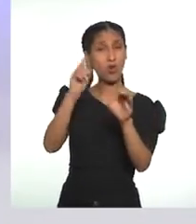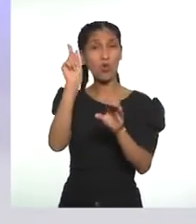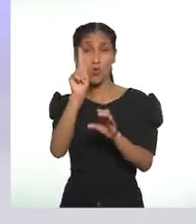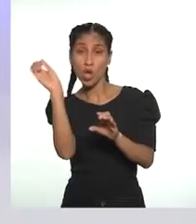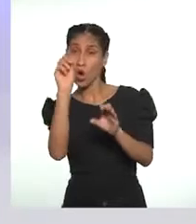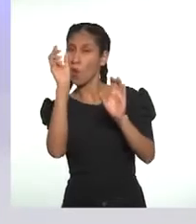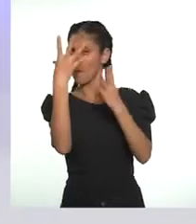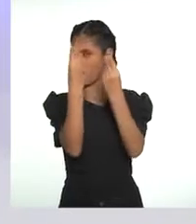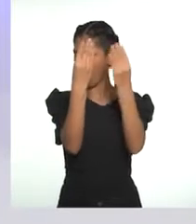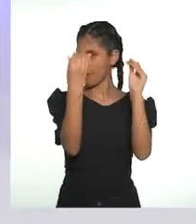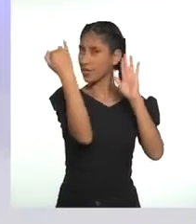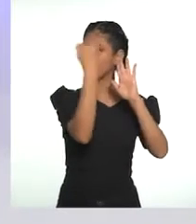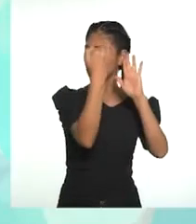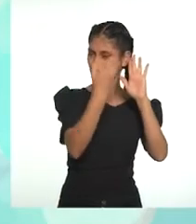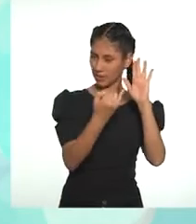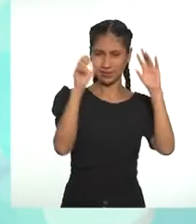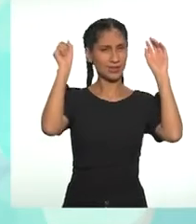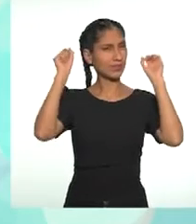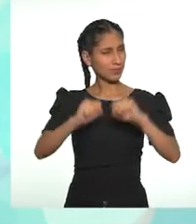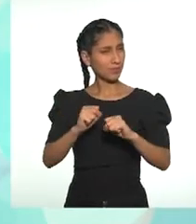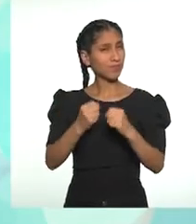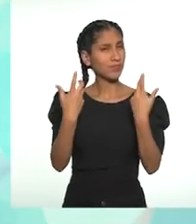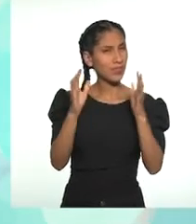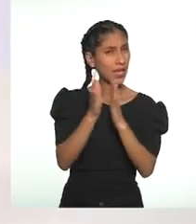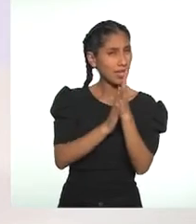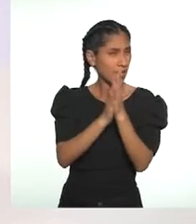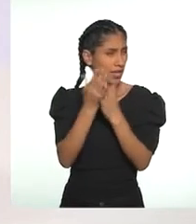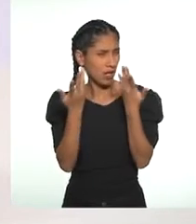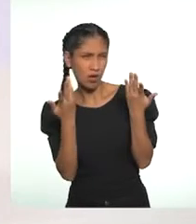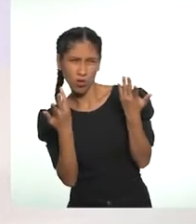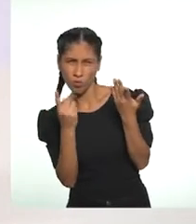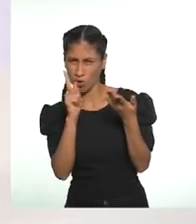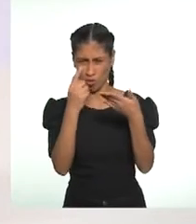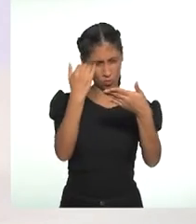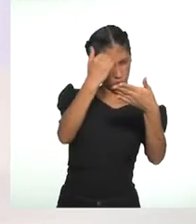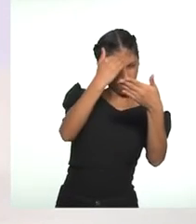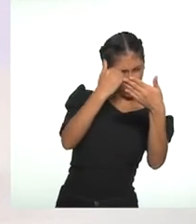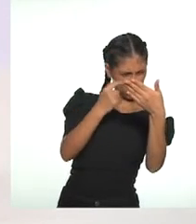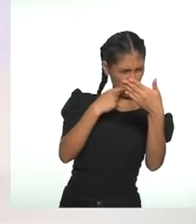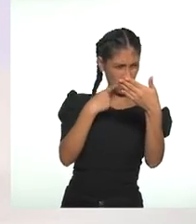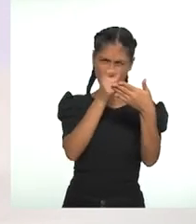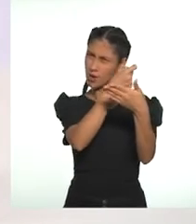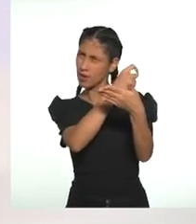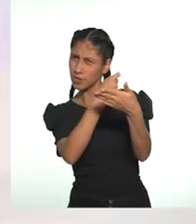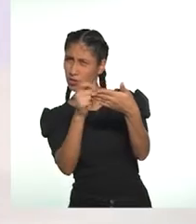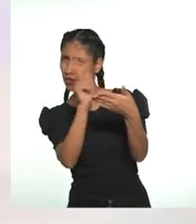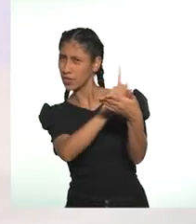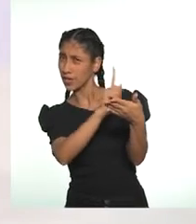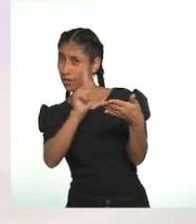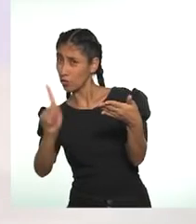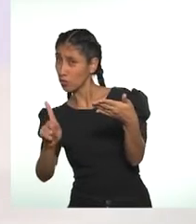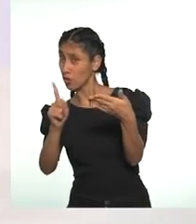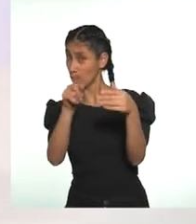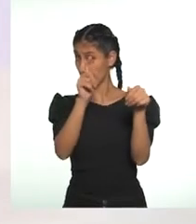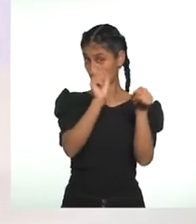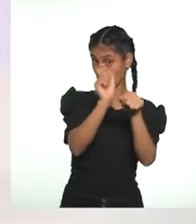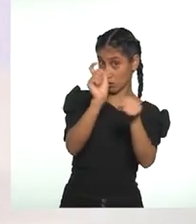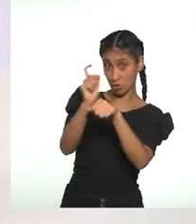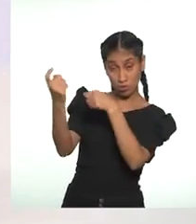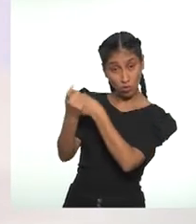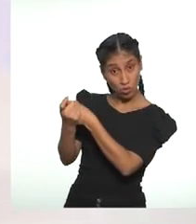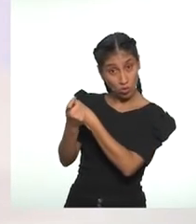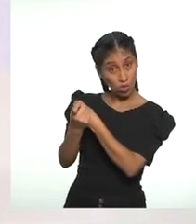una o varias imágenes. Exactamente. ¿Y hay alguna consideración que debamos tener para la escritura de cada una de